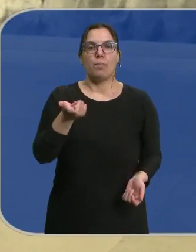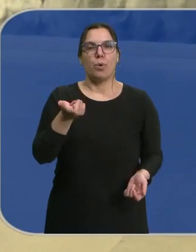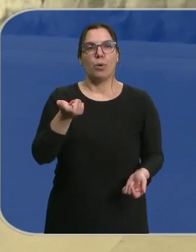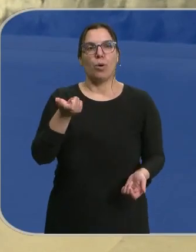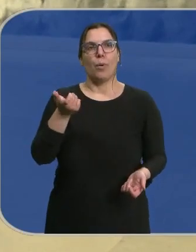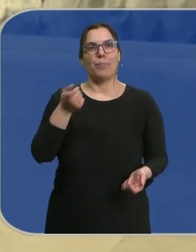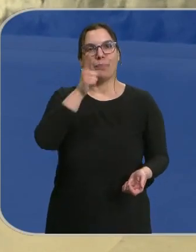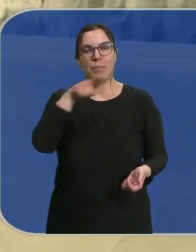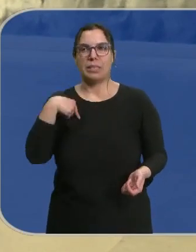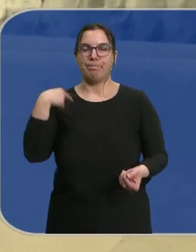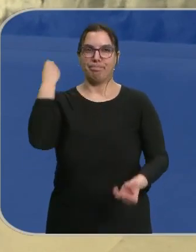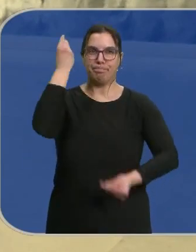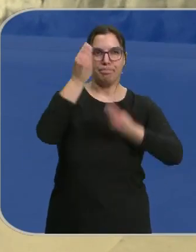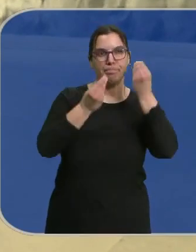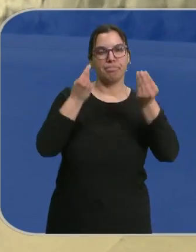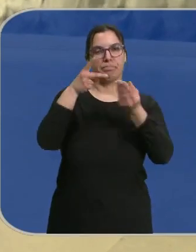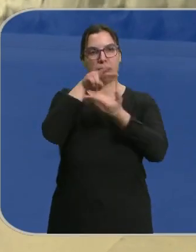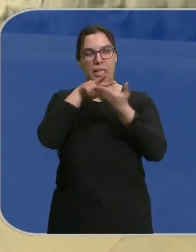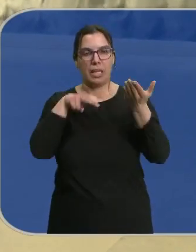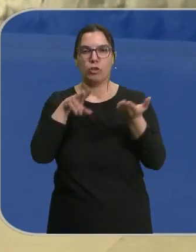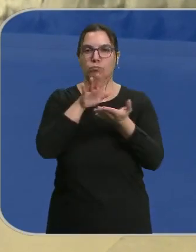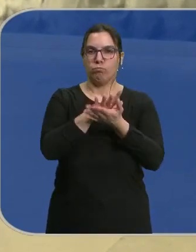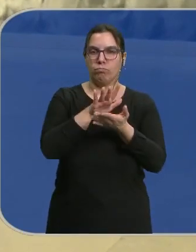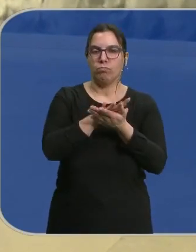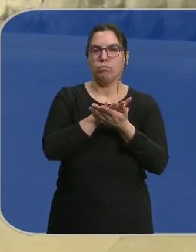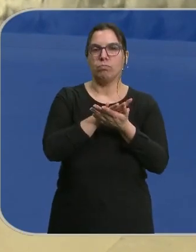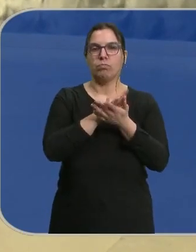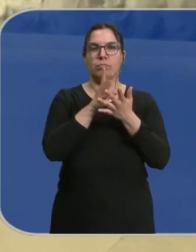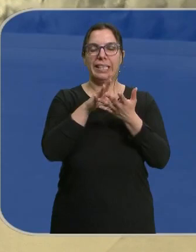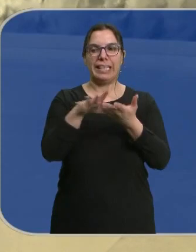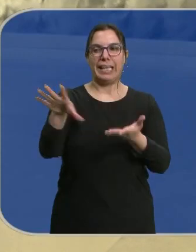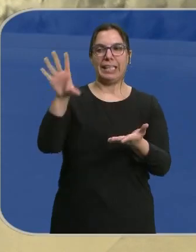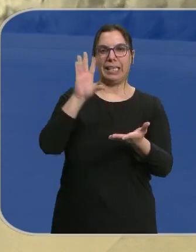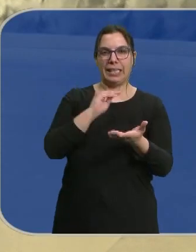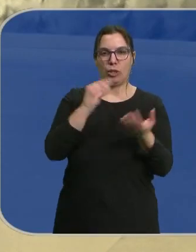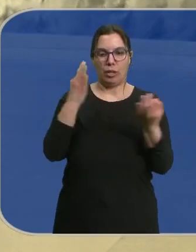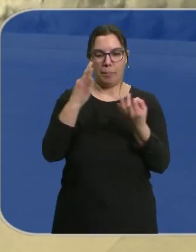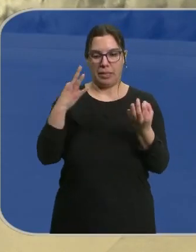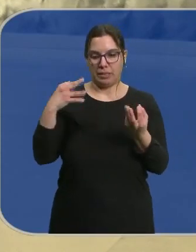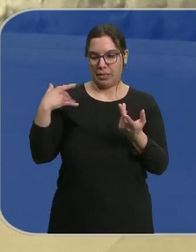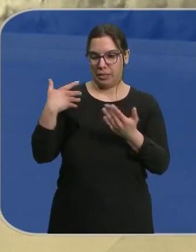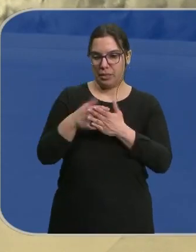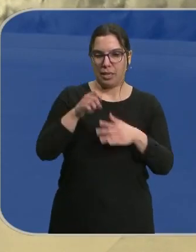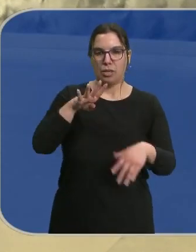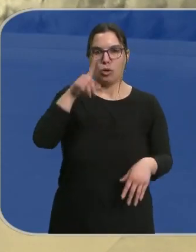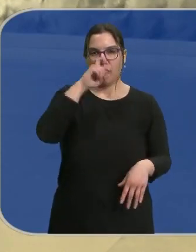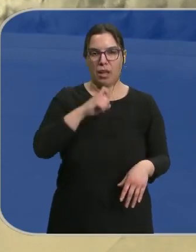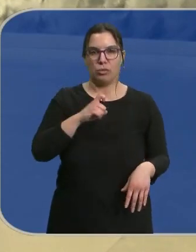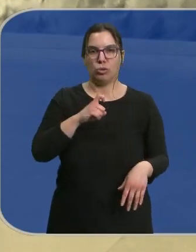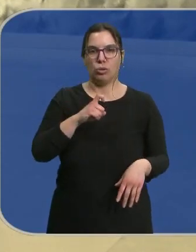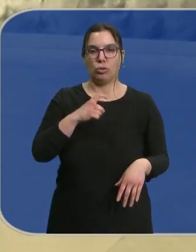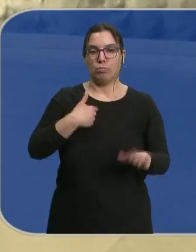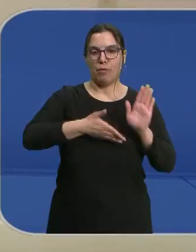estar unos meses reflexionando, leyendo, entendiendo un poco lo que ha pasado en estos 14 años desde